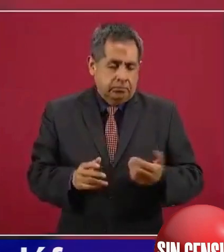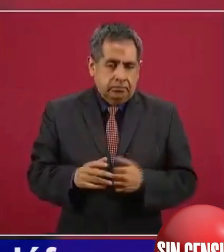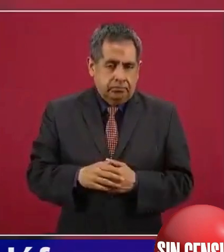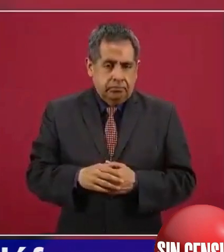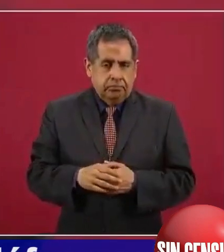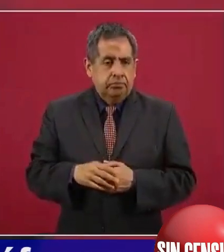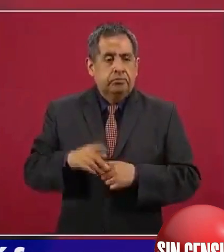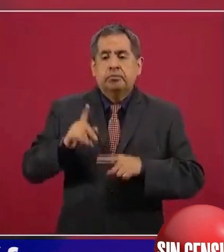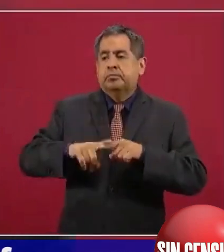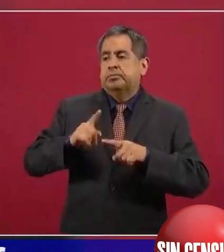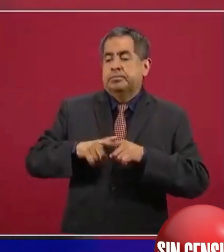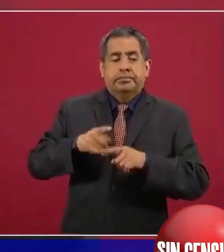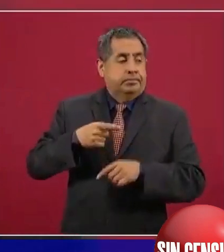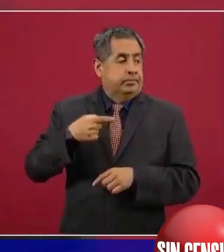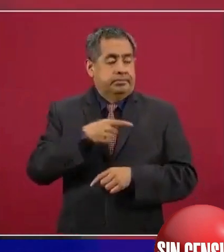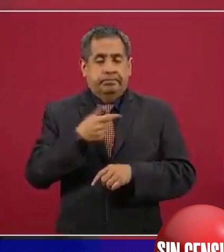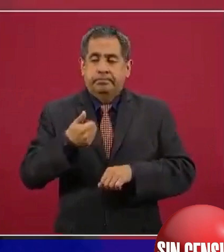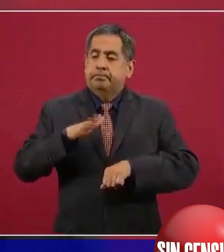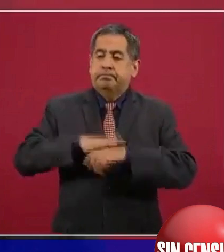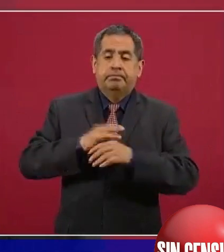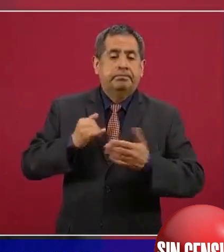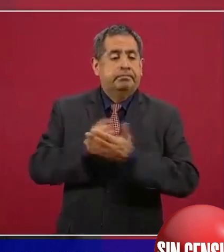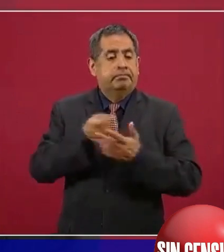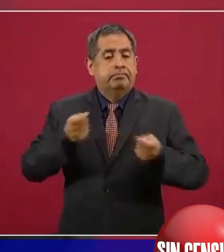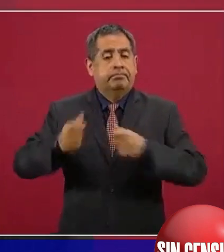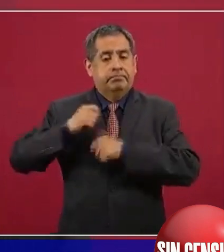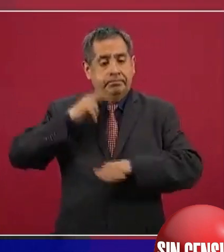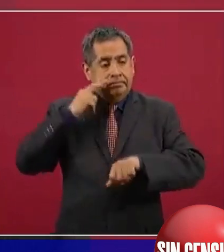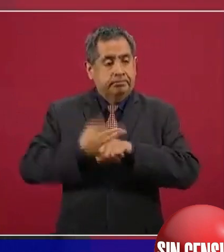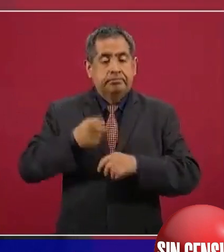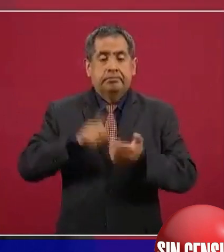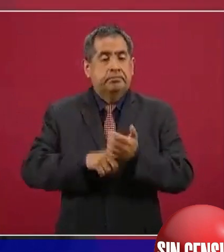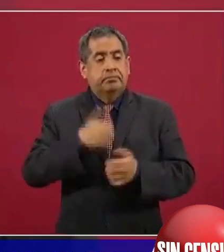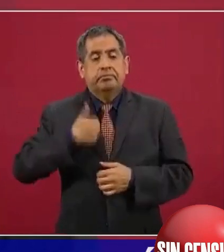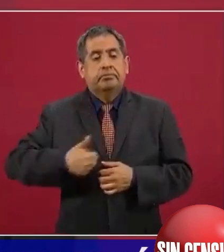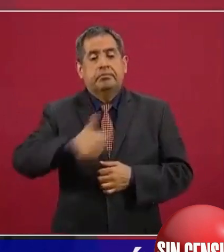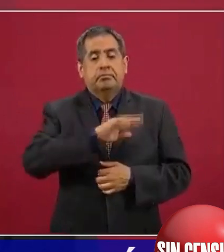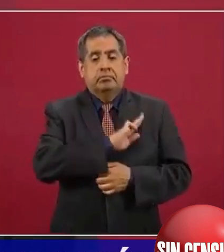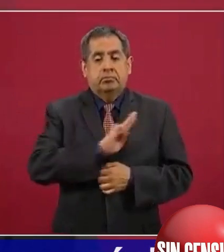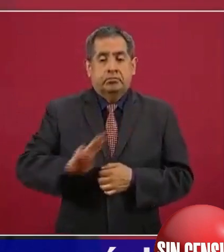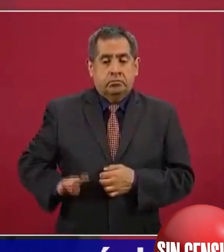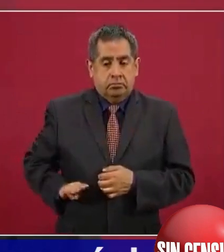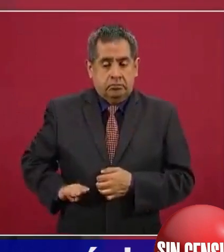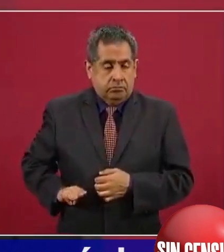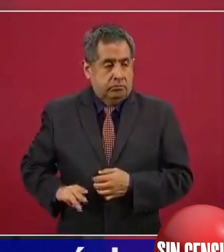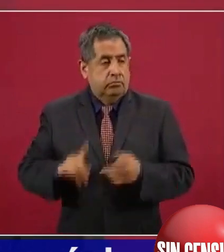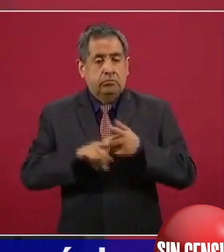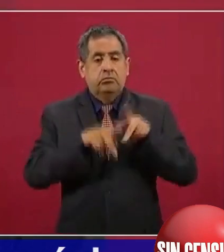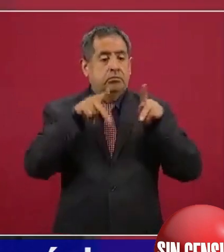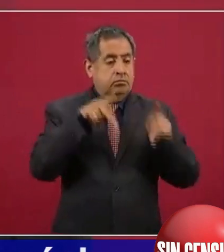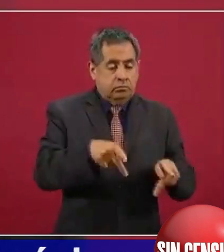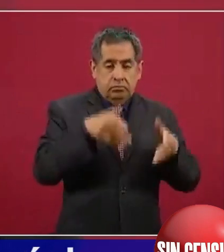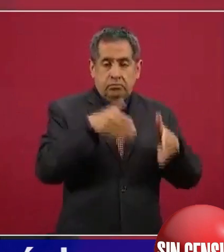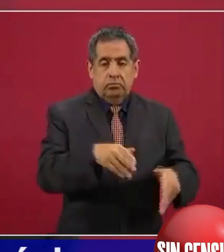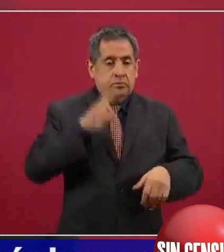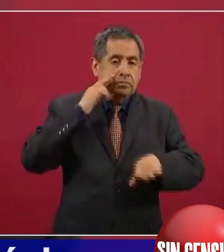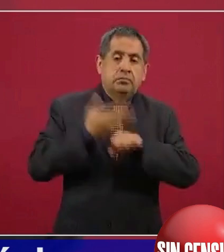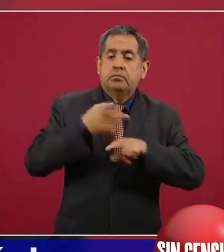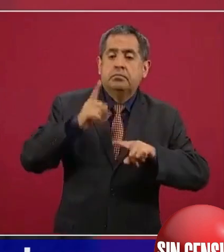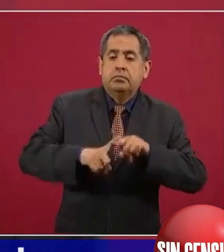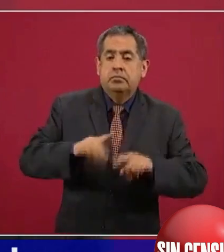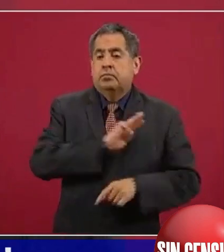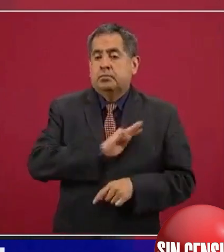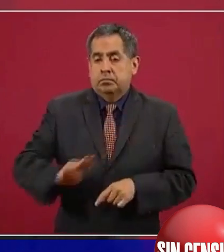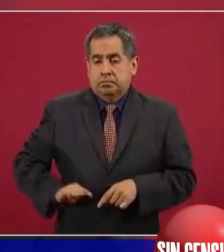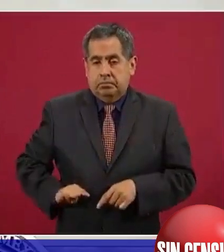decisiones administrativas, que en este caso corresponden a los municipios. Los panteones son una responsabilidad municipal. Eso